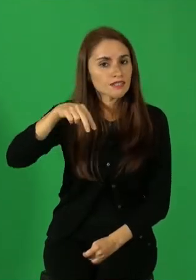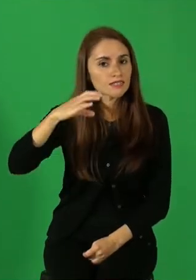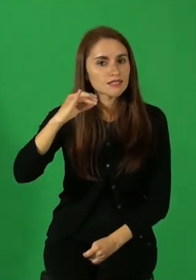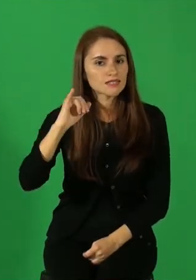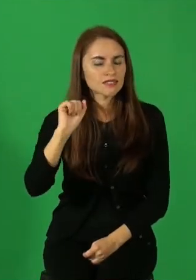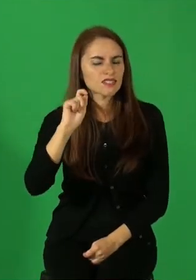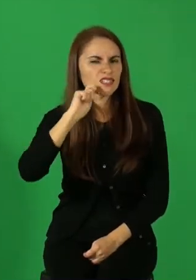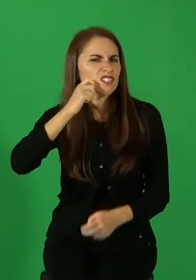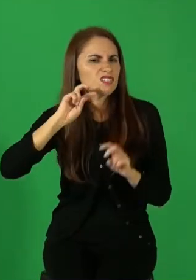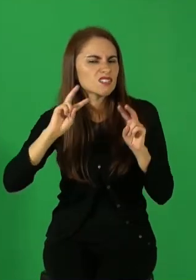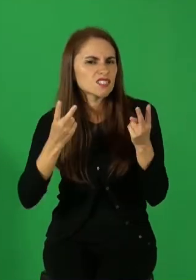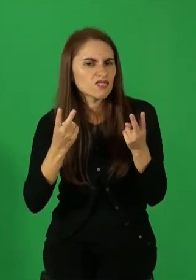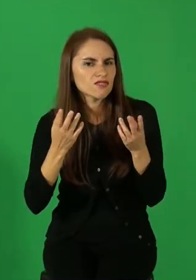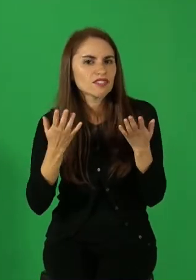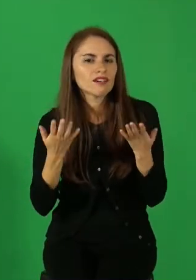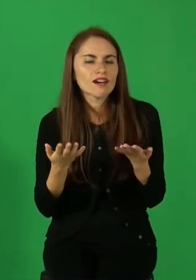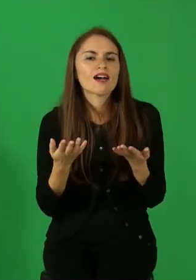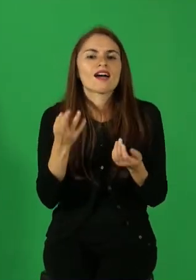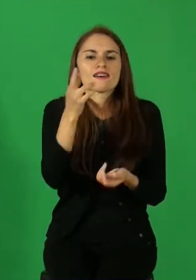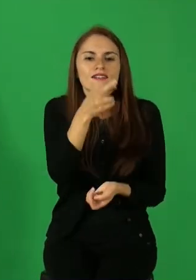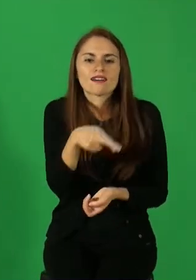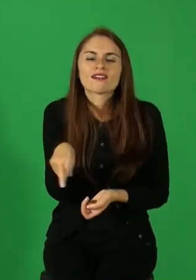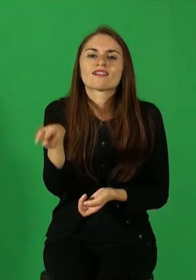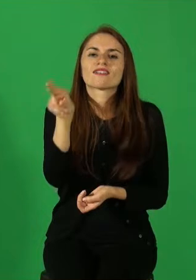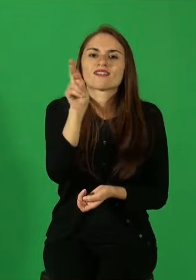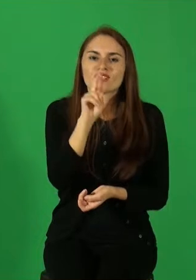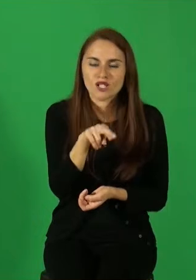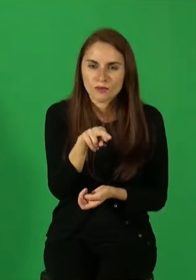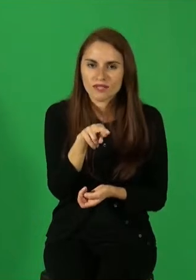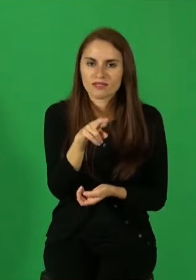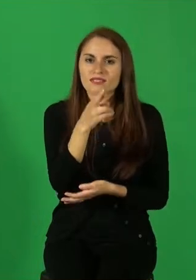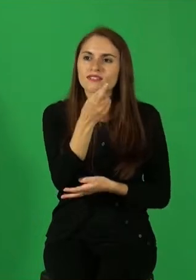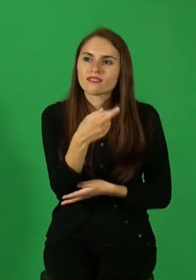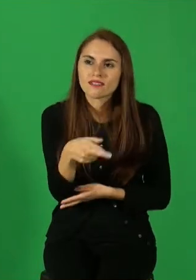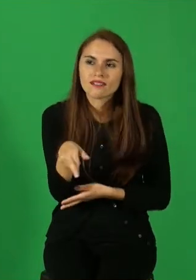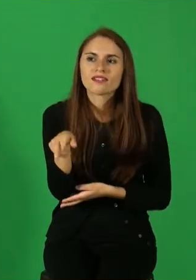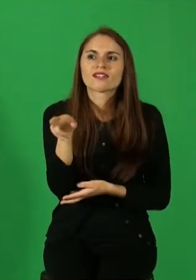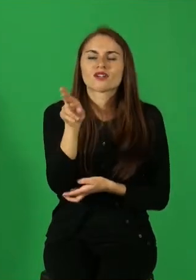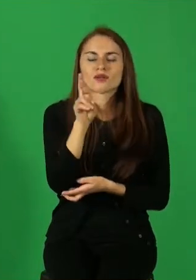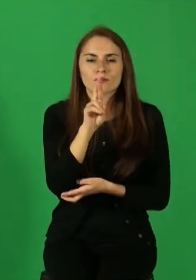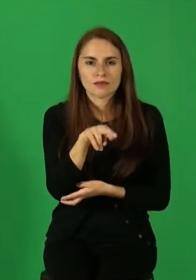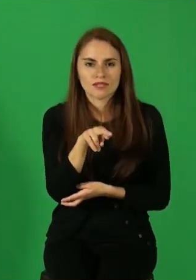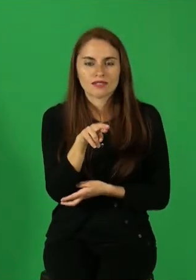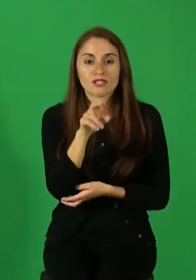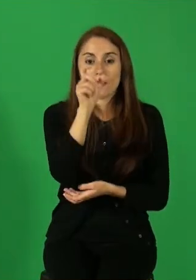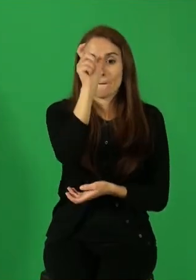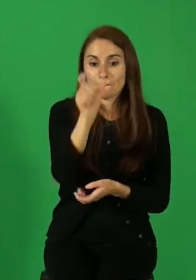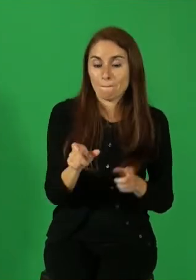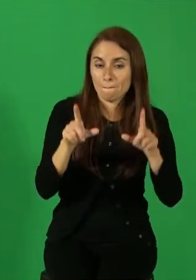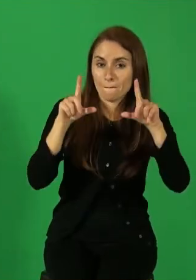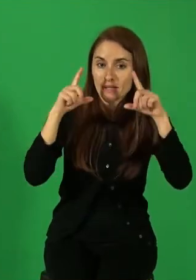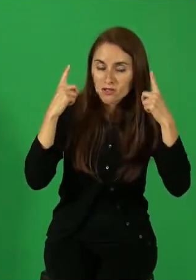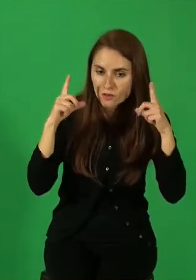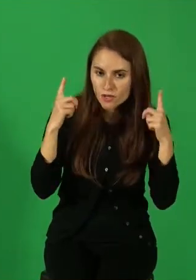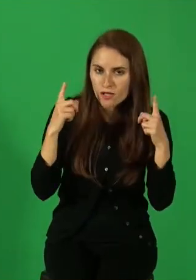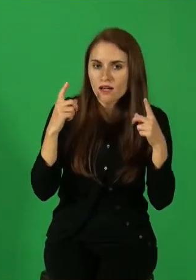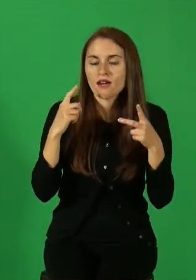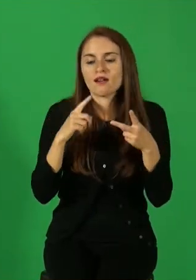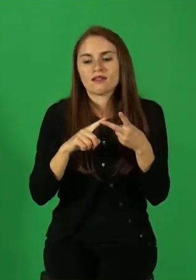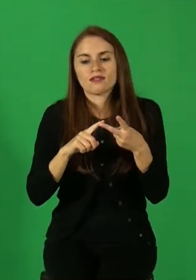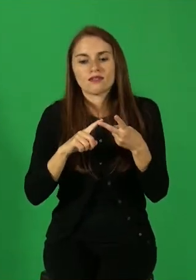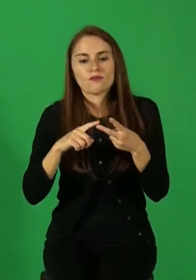correferencia? Consiste en la reiteración, en la repetición de personajes,